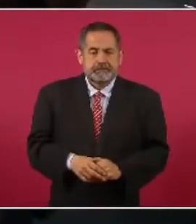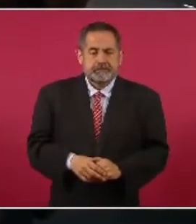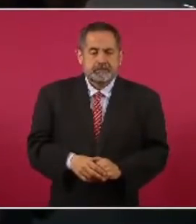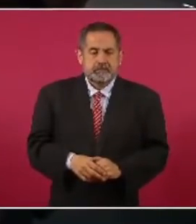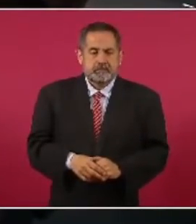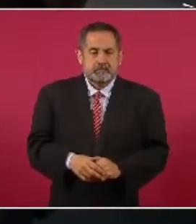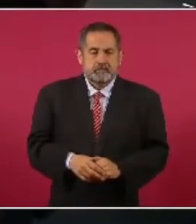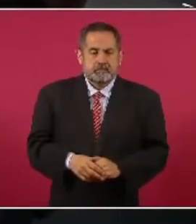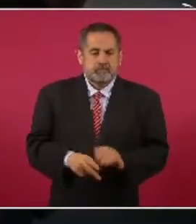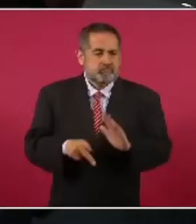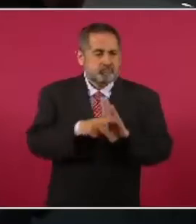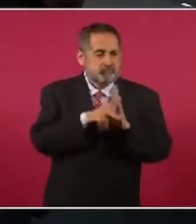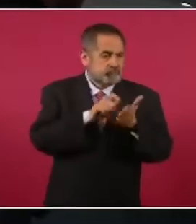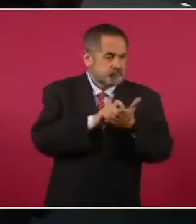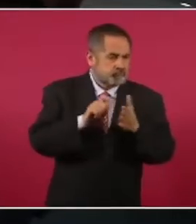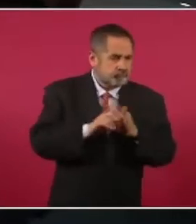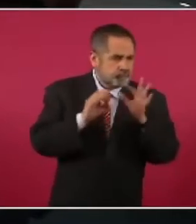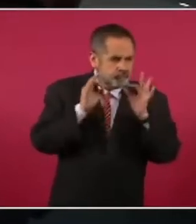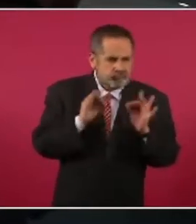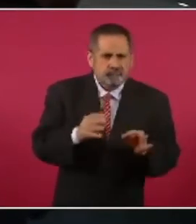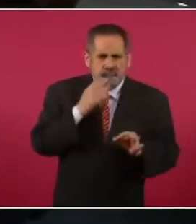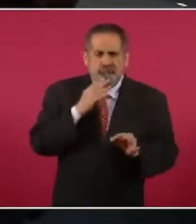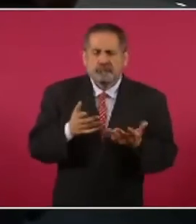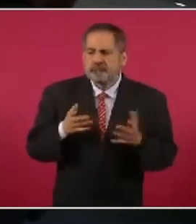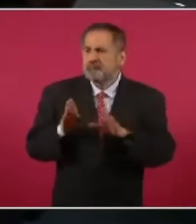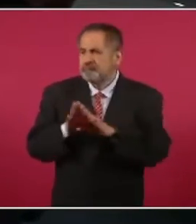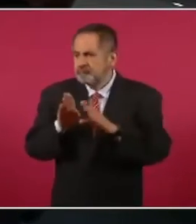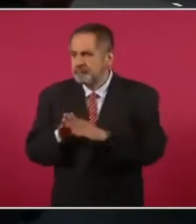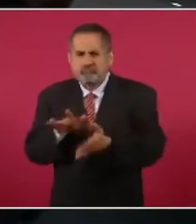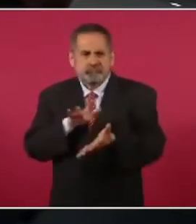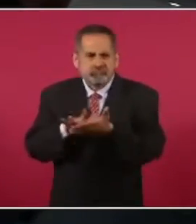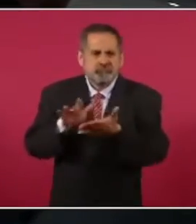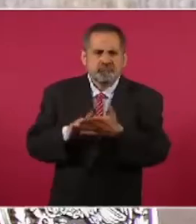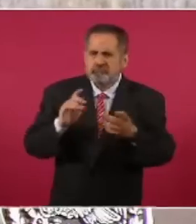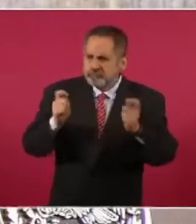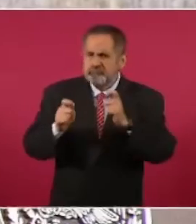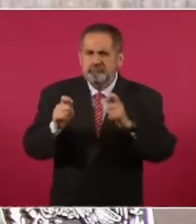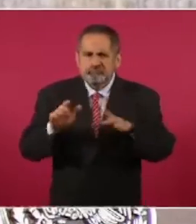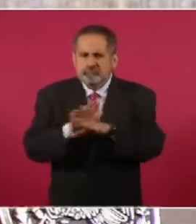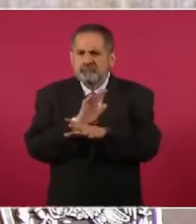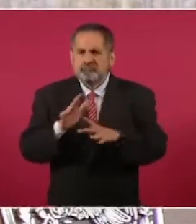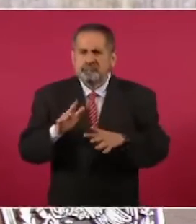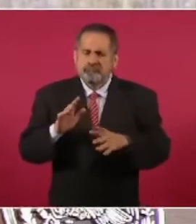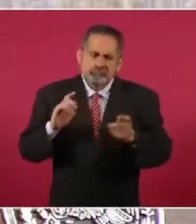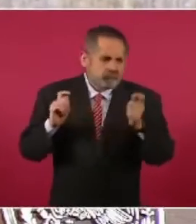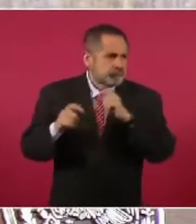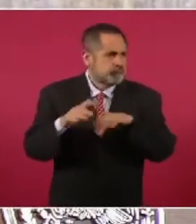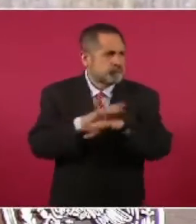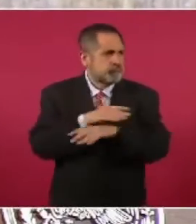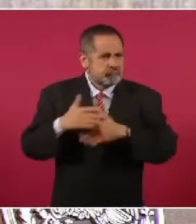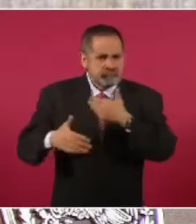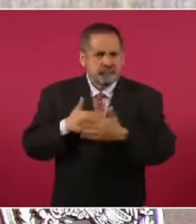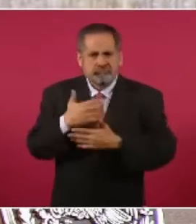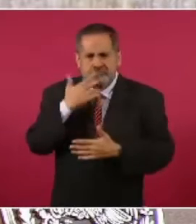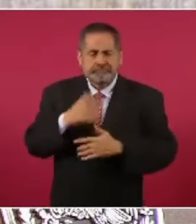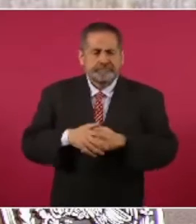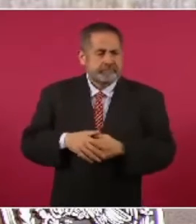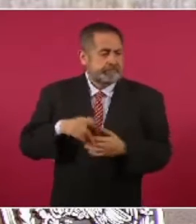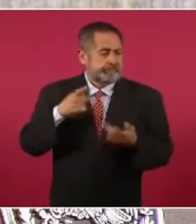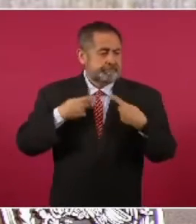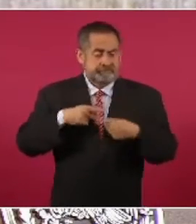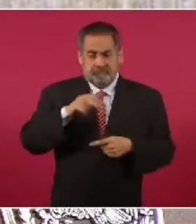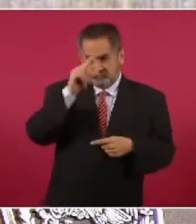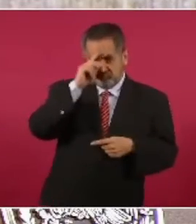Un buen periodista es el que busca también la transformación del país, y un buen intelectual,